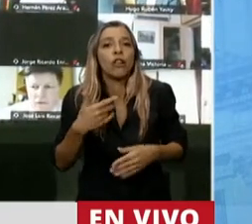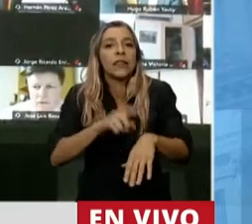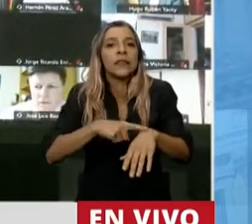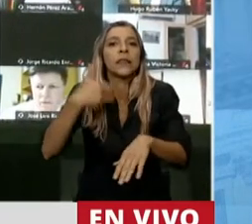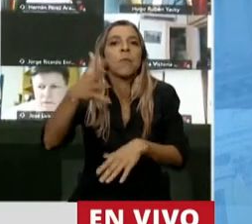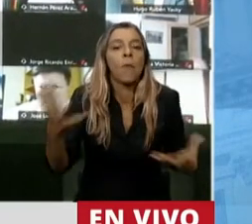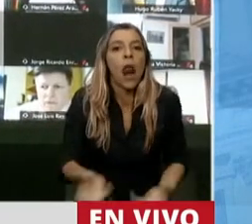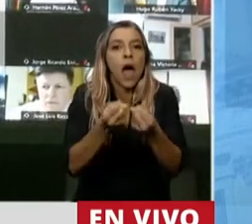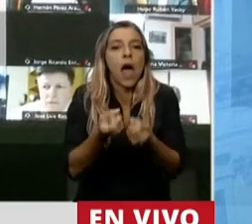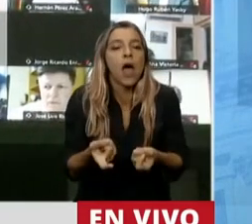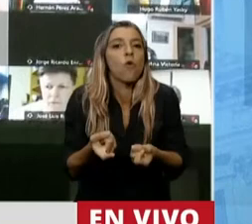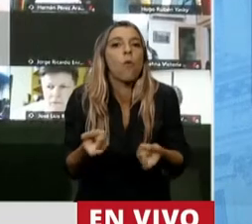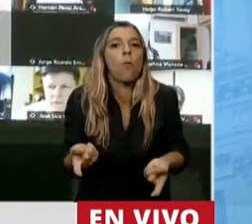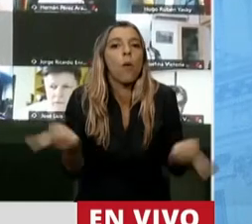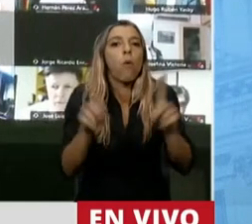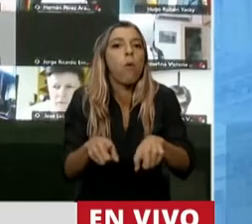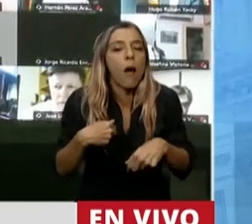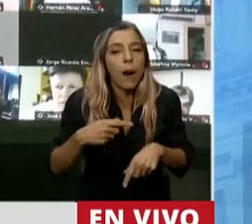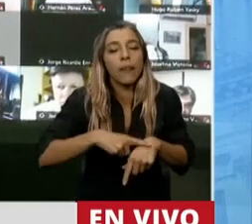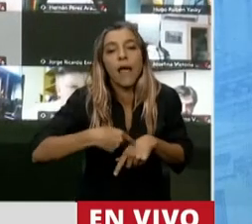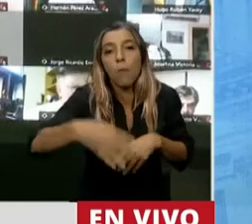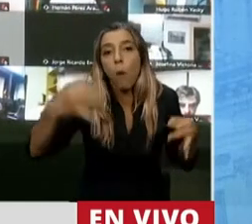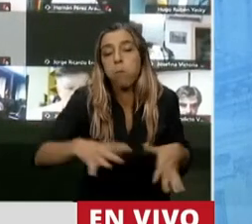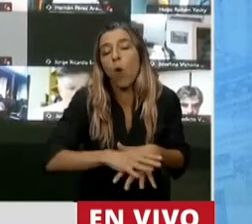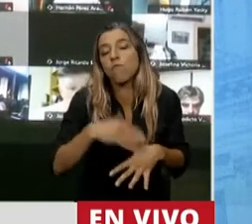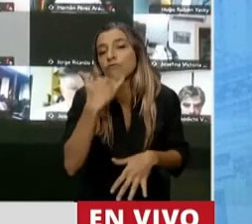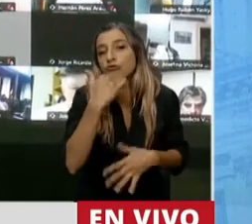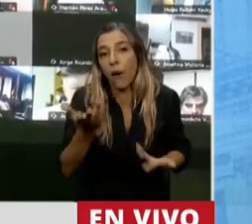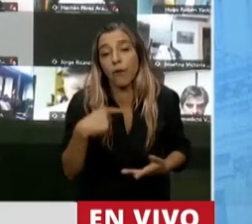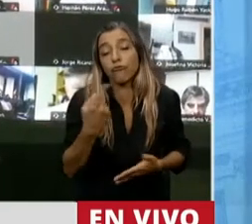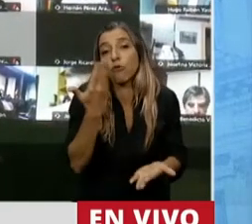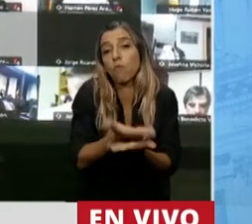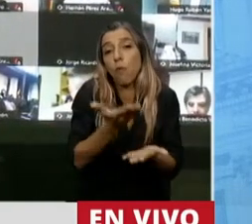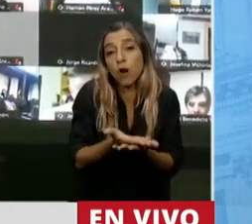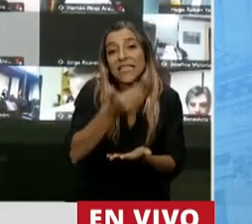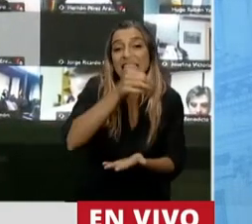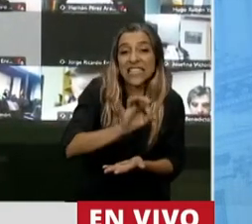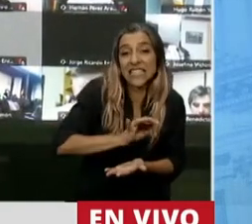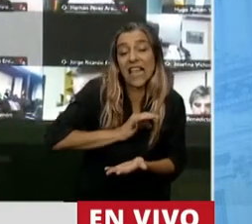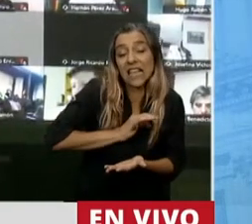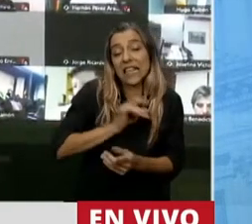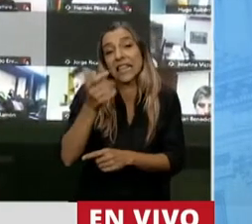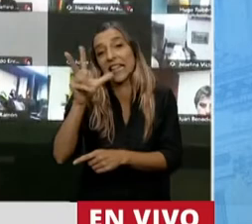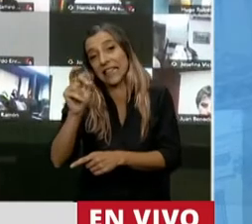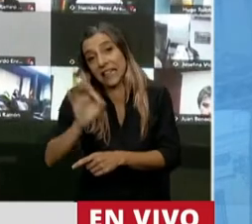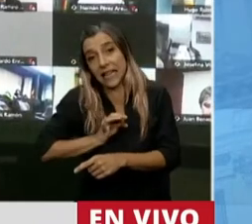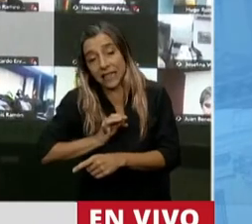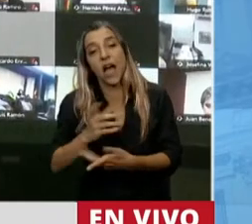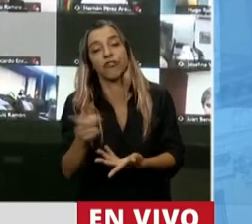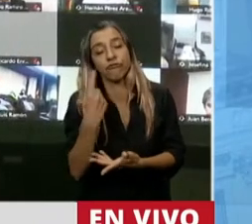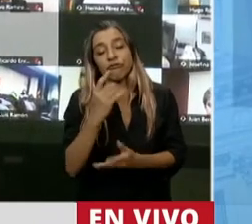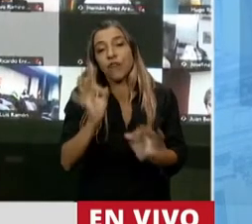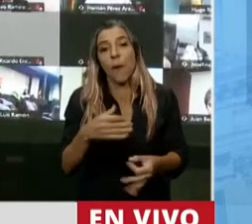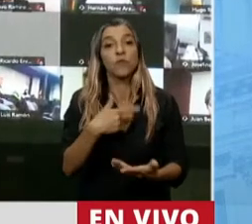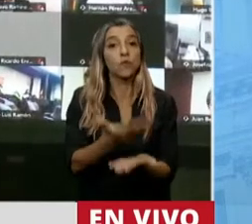incendiado. No obstante, esta propuesta es superadora de lo que ya tenemos, y no obstante, esta propuesta va hacia la propuesta